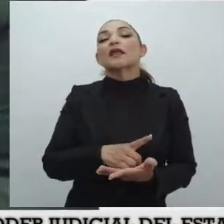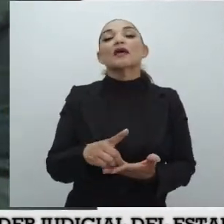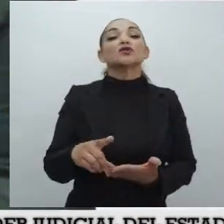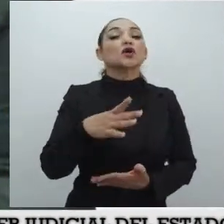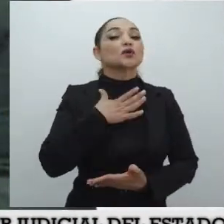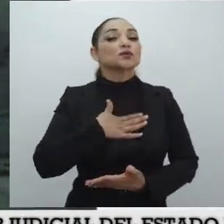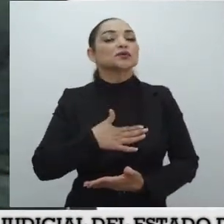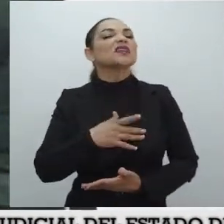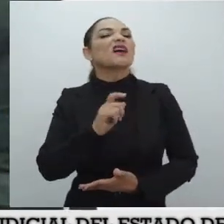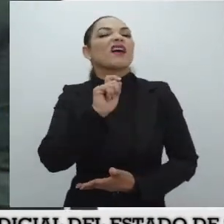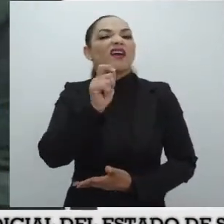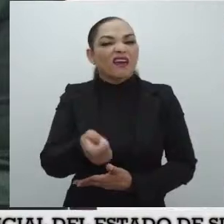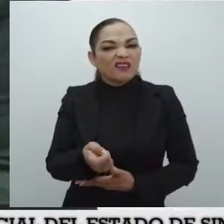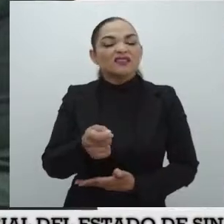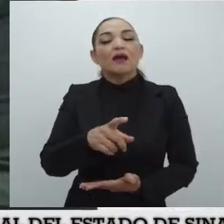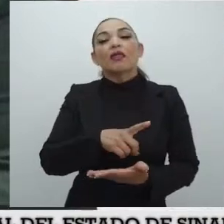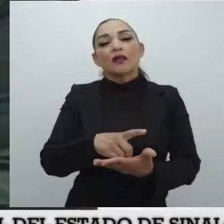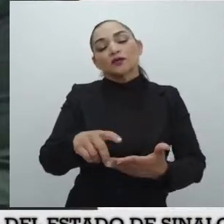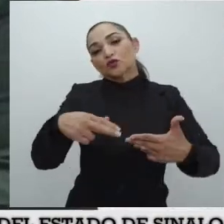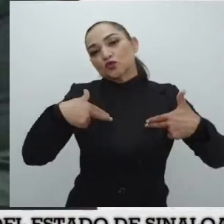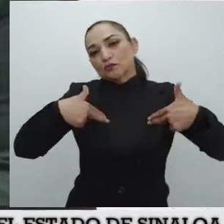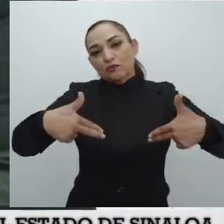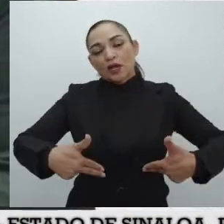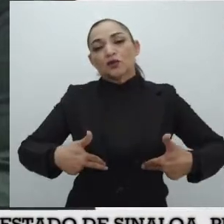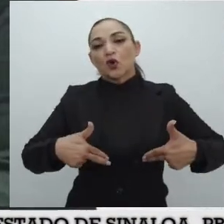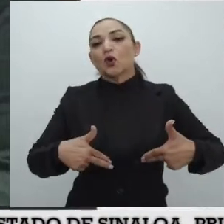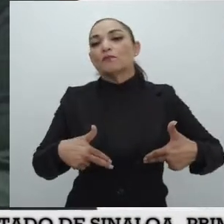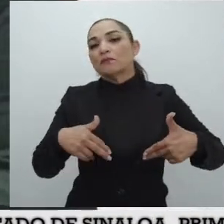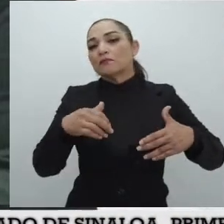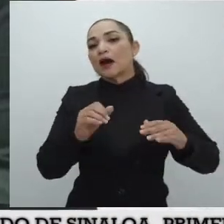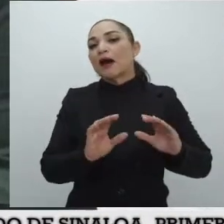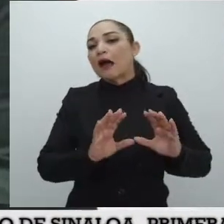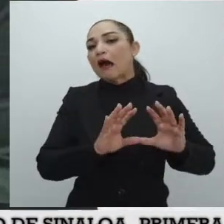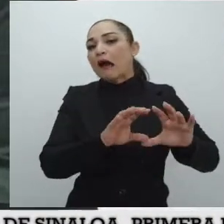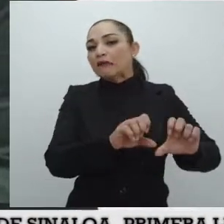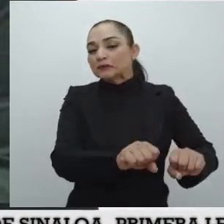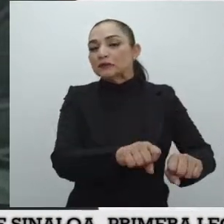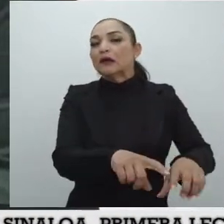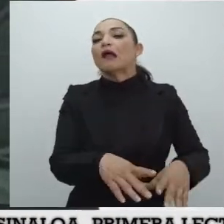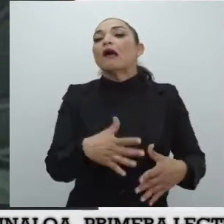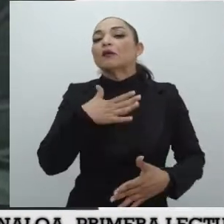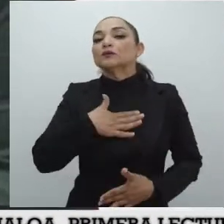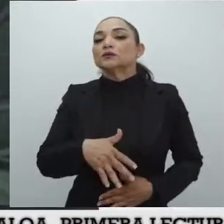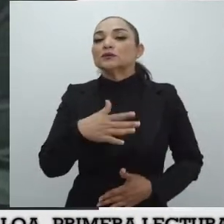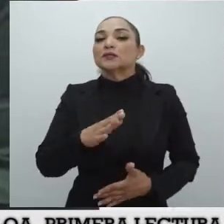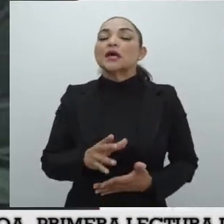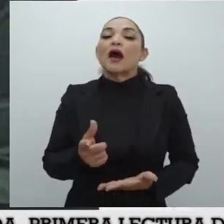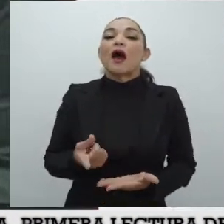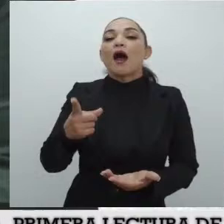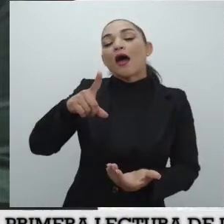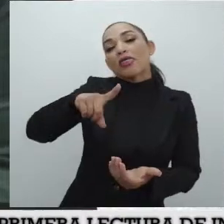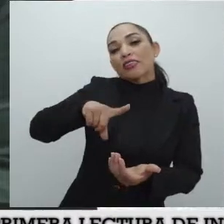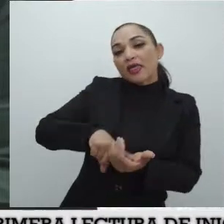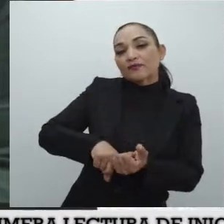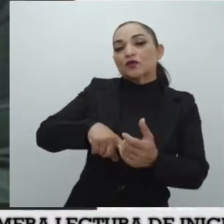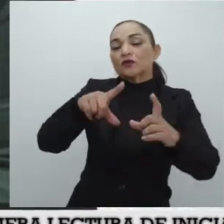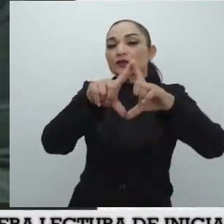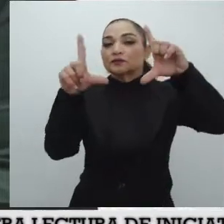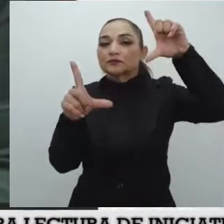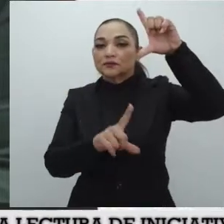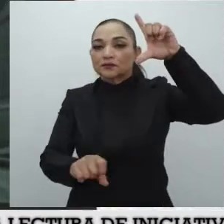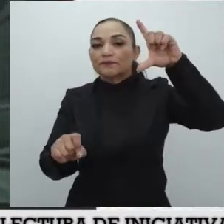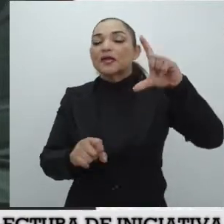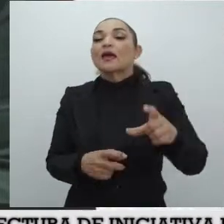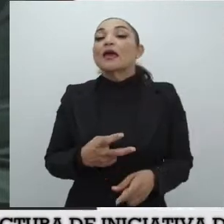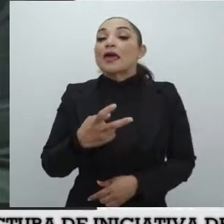reconocido en los principales instrumentos internacionales en la Constitución Política de los Estados Unidos Mexicanos. Es el